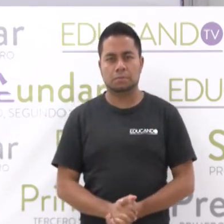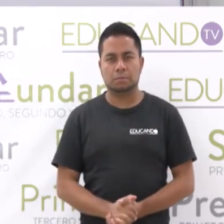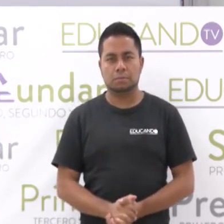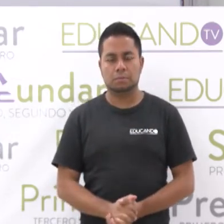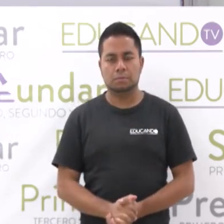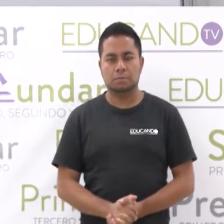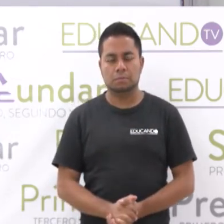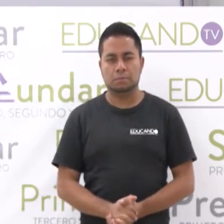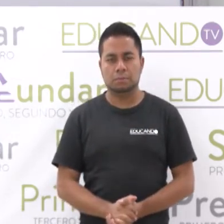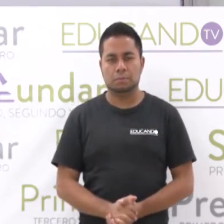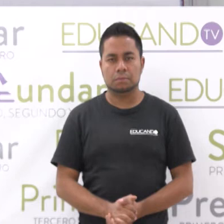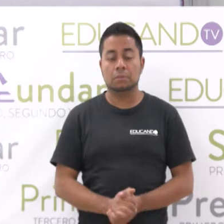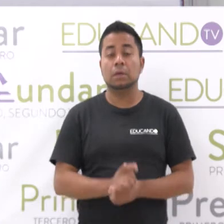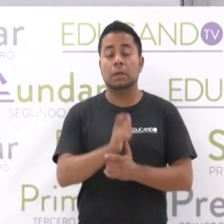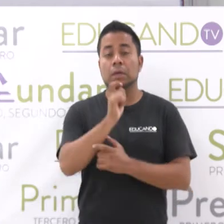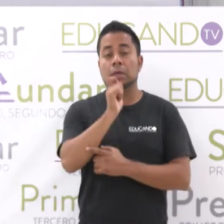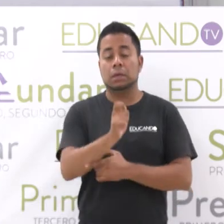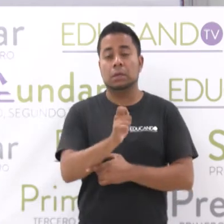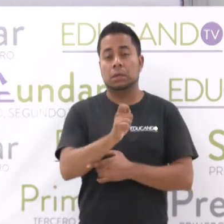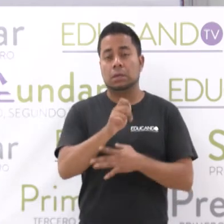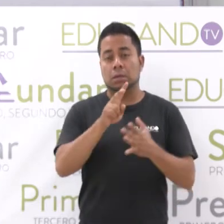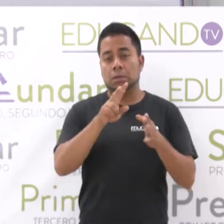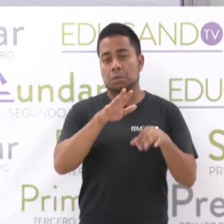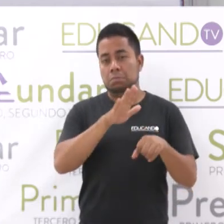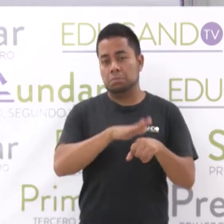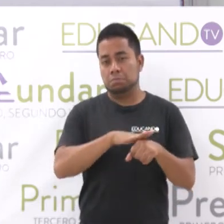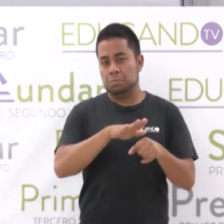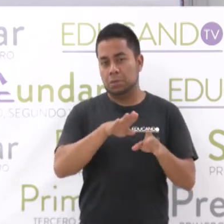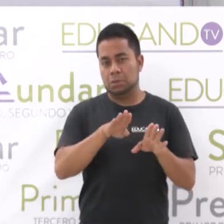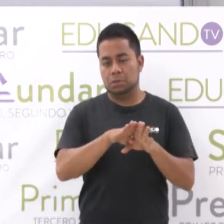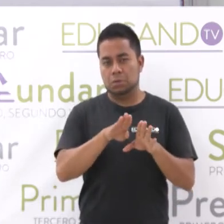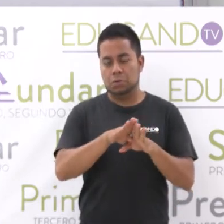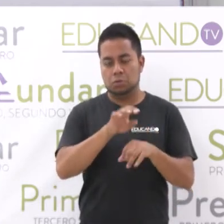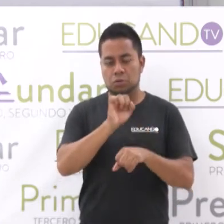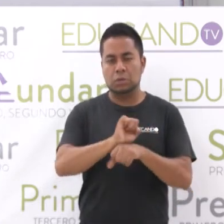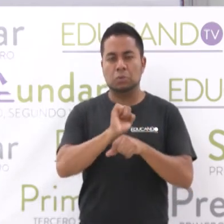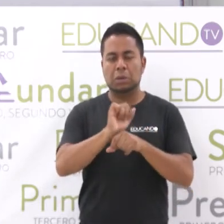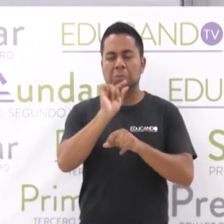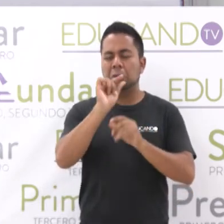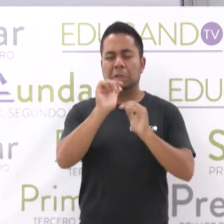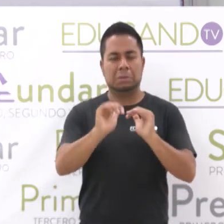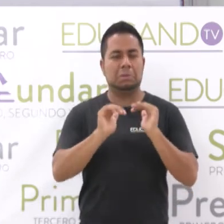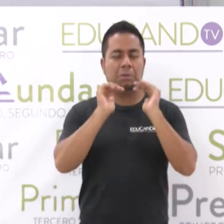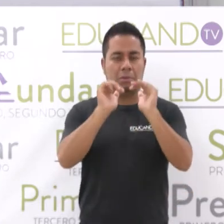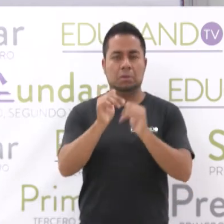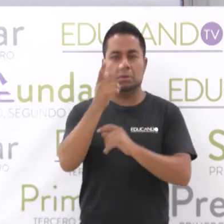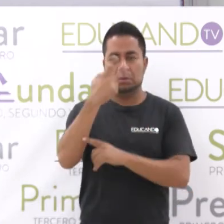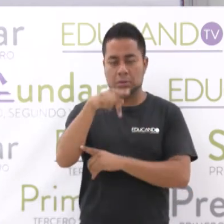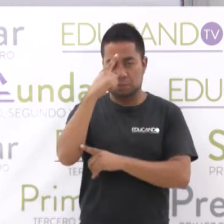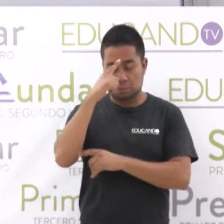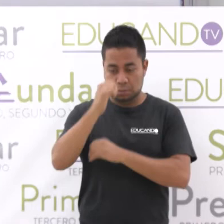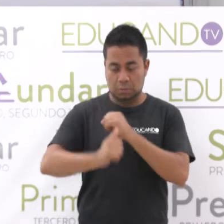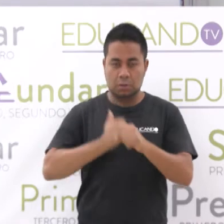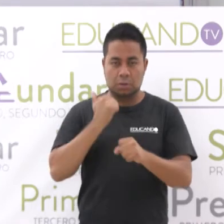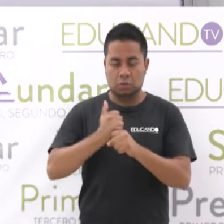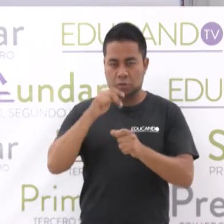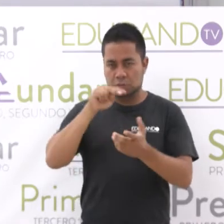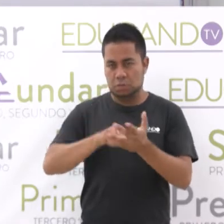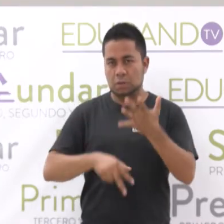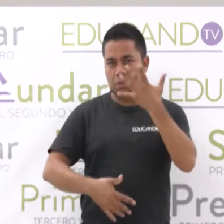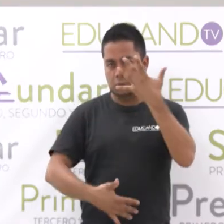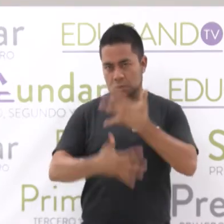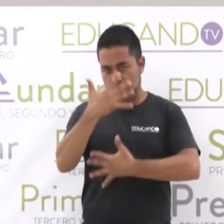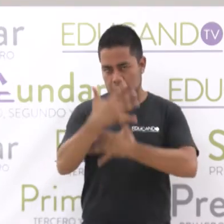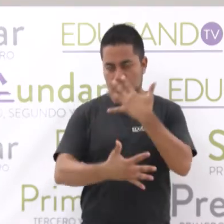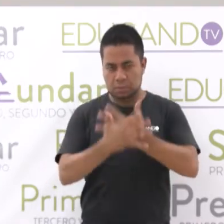Lo que equivalía a un poco más del segundo año de secundaria. Pero para el 2015,